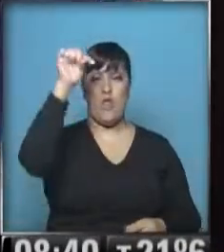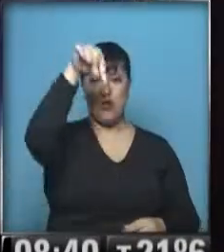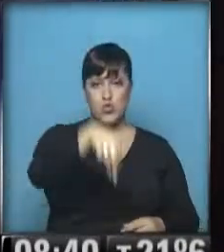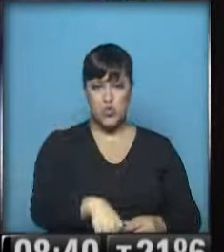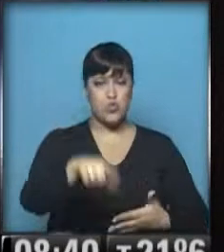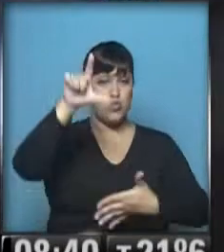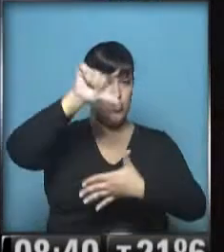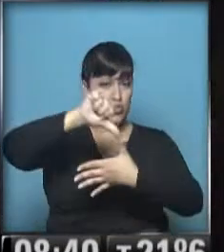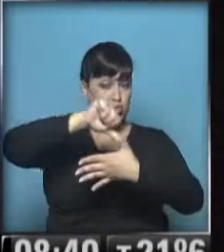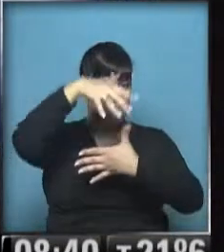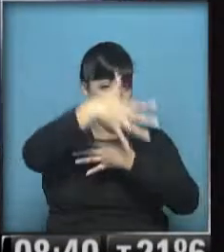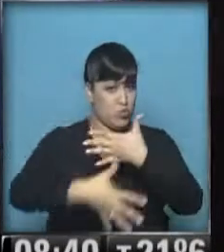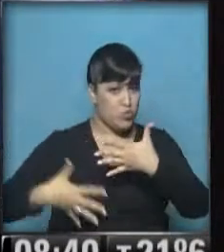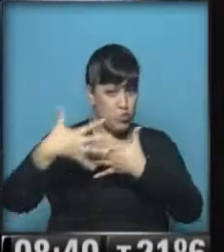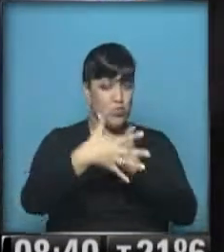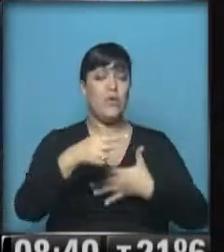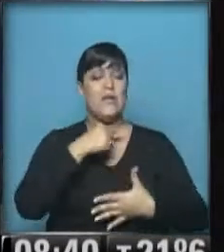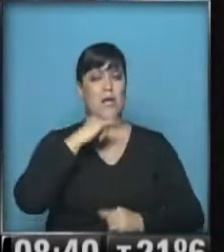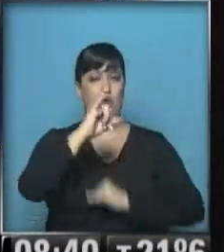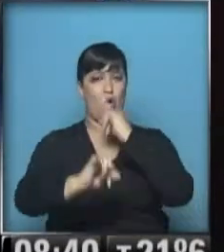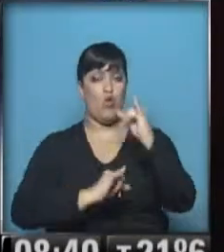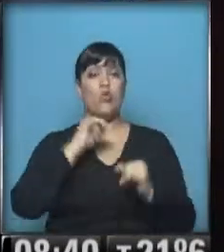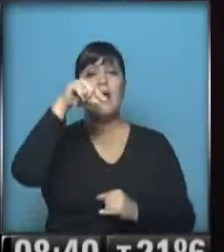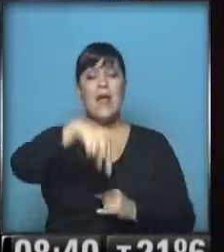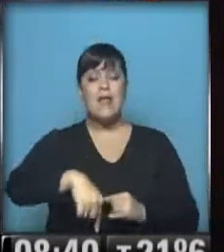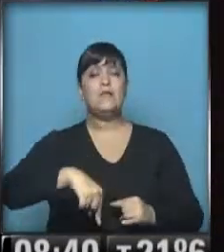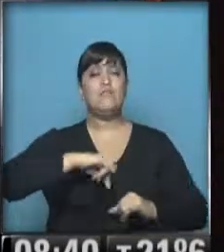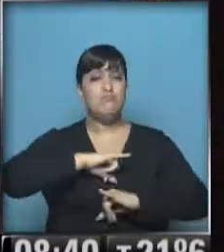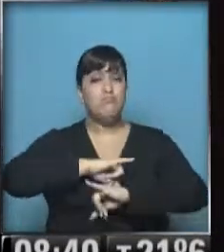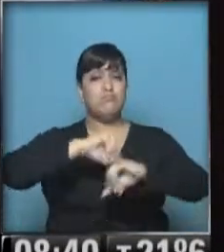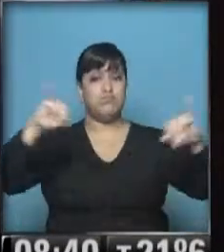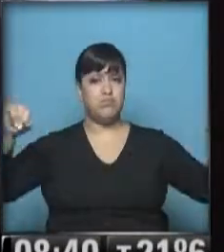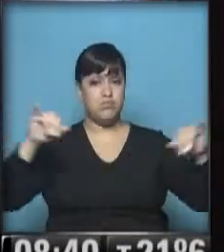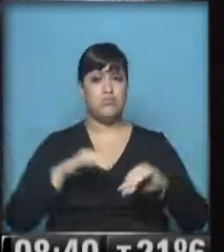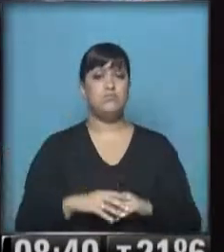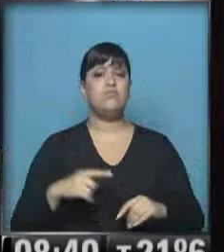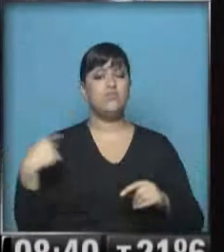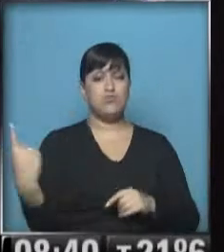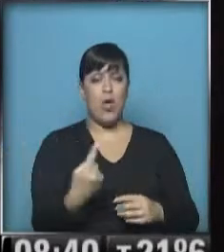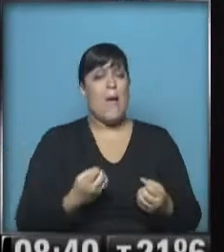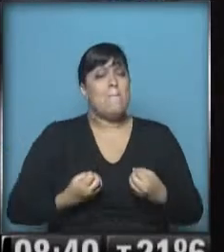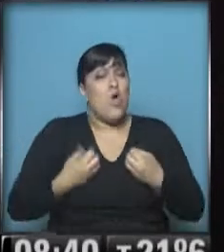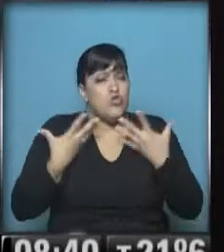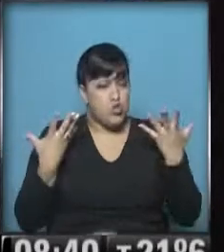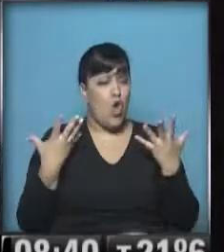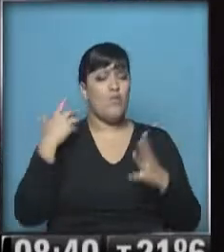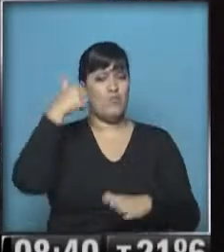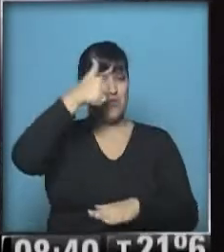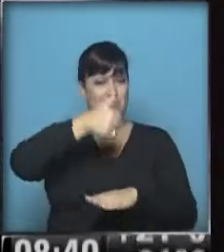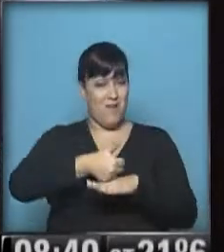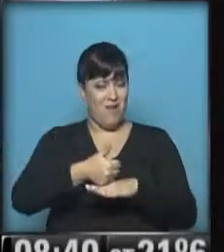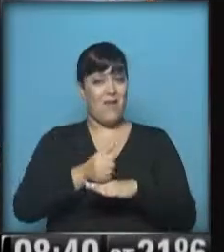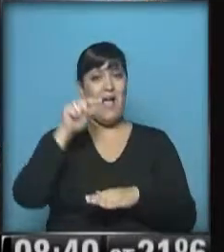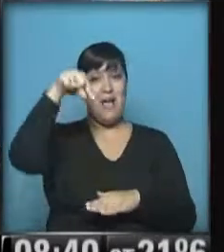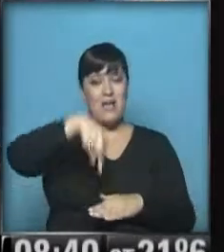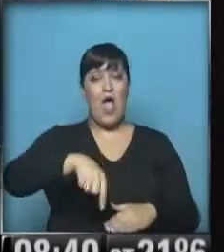que pueda llegarle este mensaje, nuestra emoción por estar aquí, en la